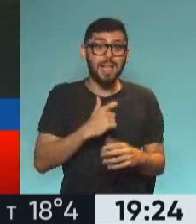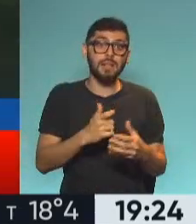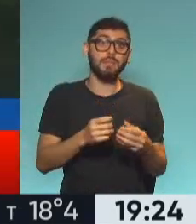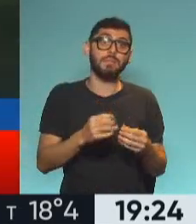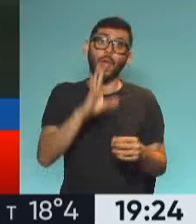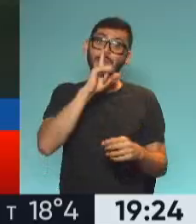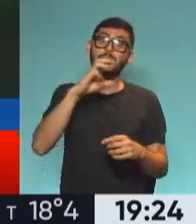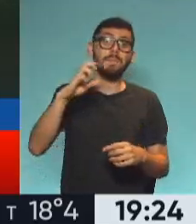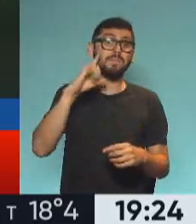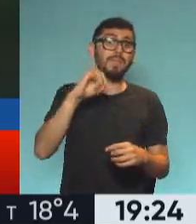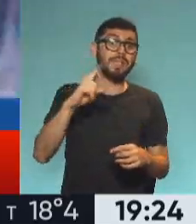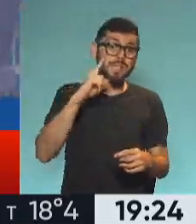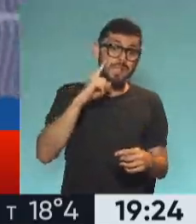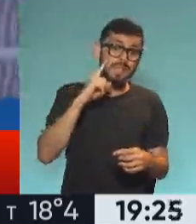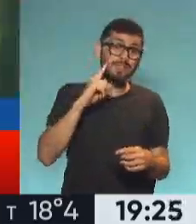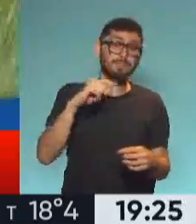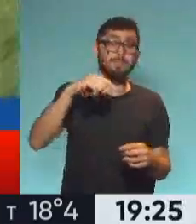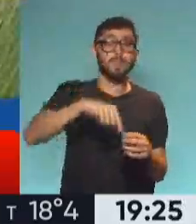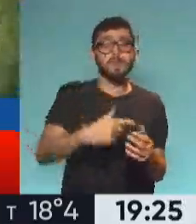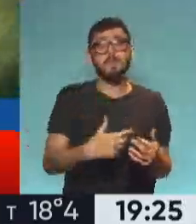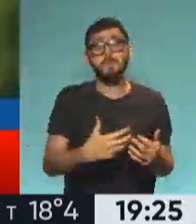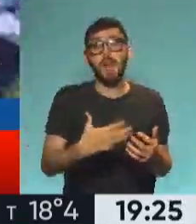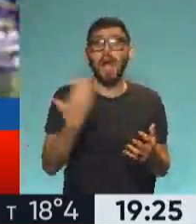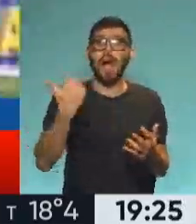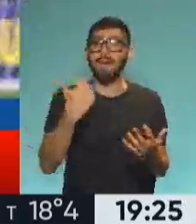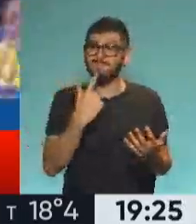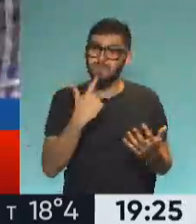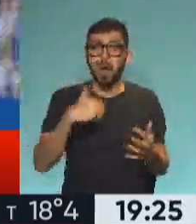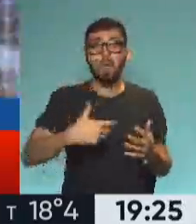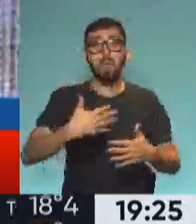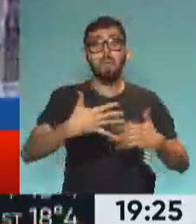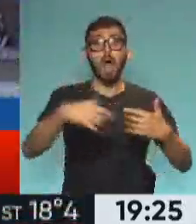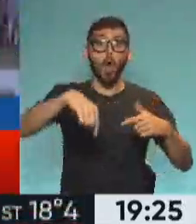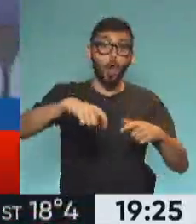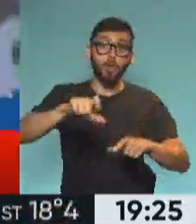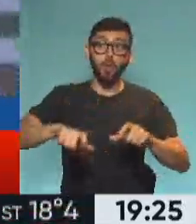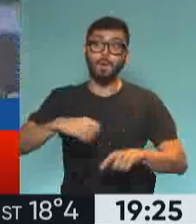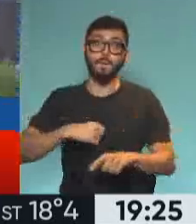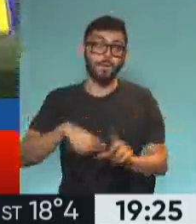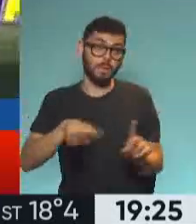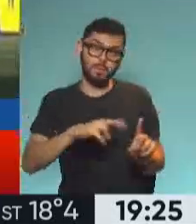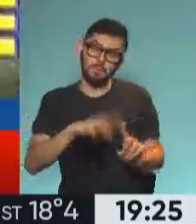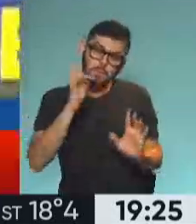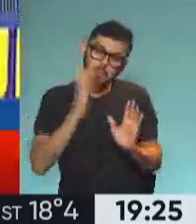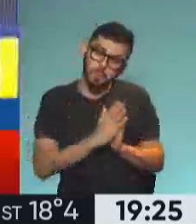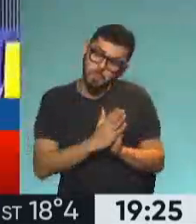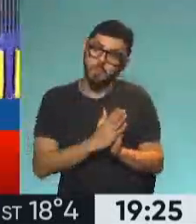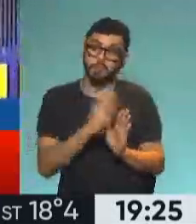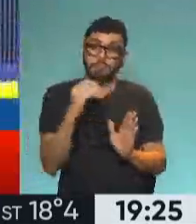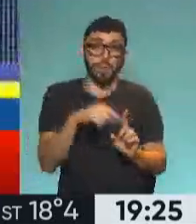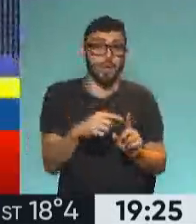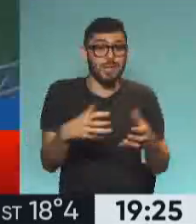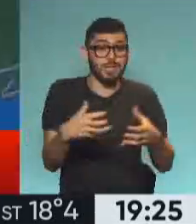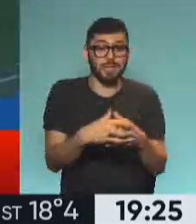Pizzi, hoy le pide perdón al técnico porque verdaderamente ha hecho todo lo posible con un plantel que recién